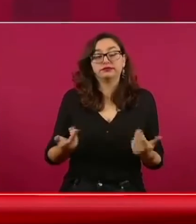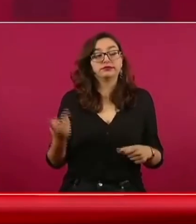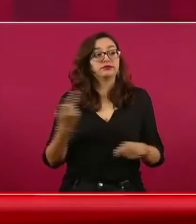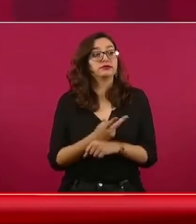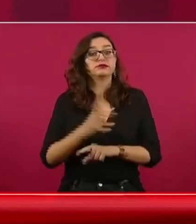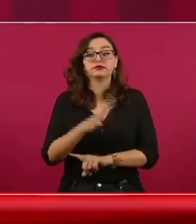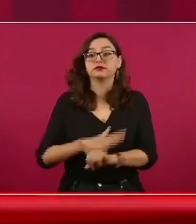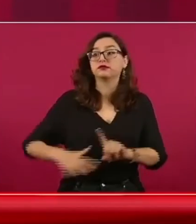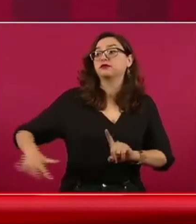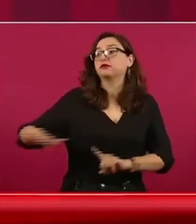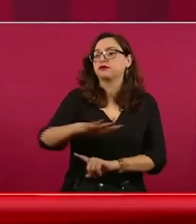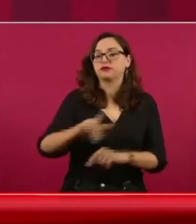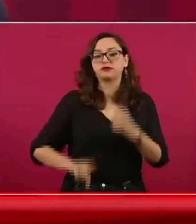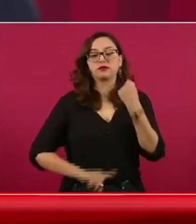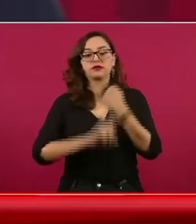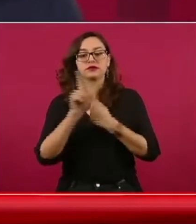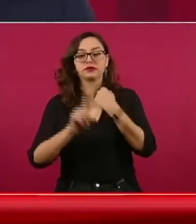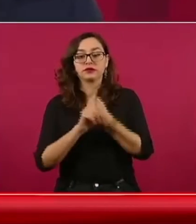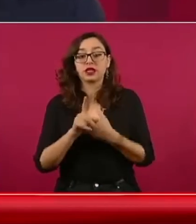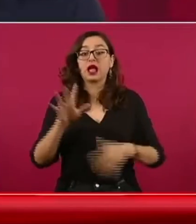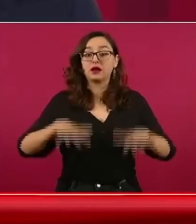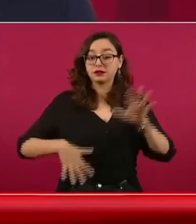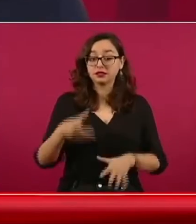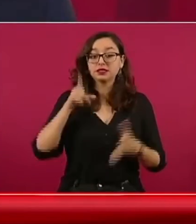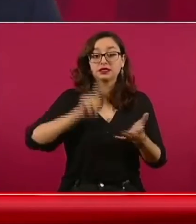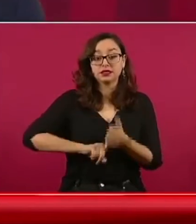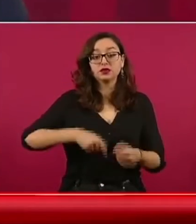los problemas incluso en las familias